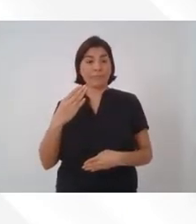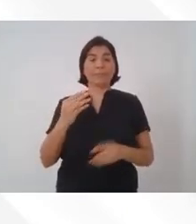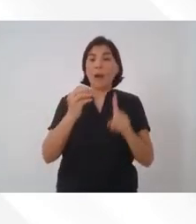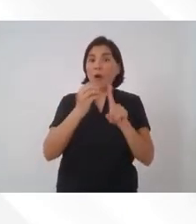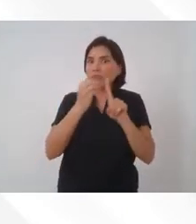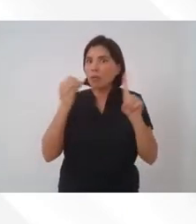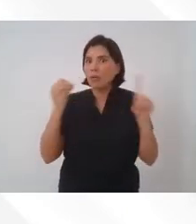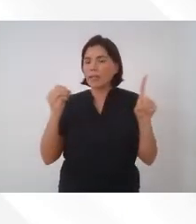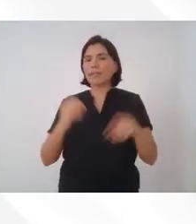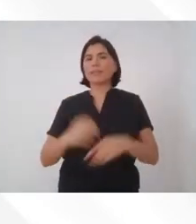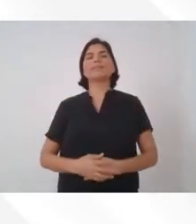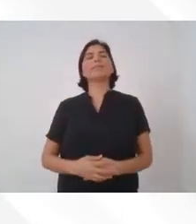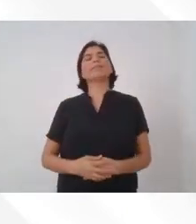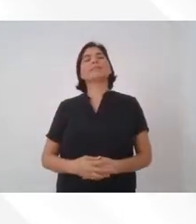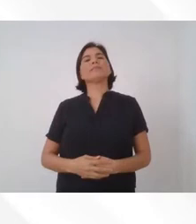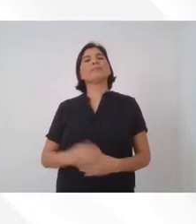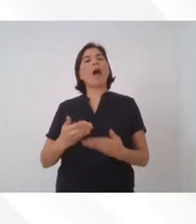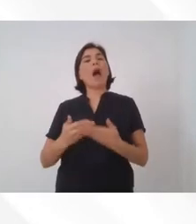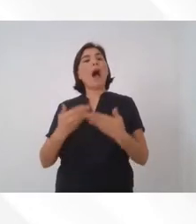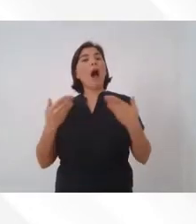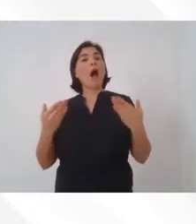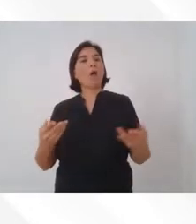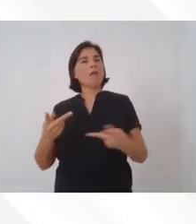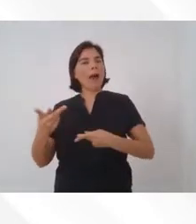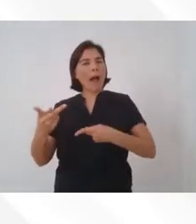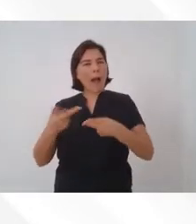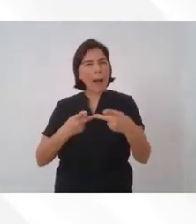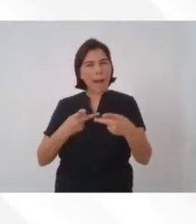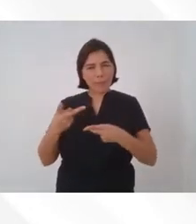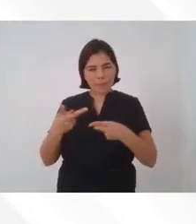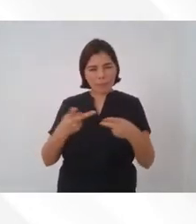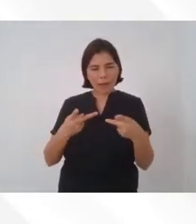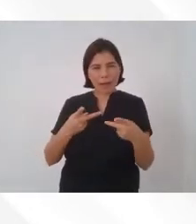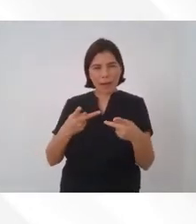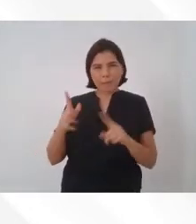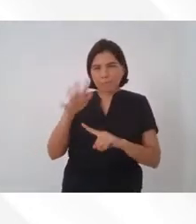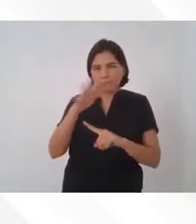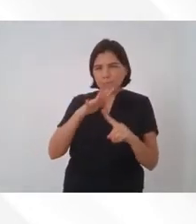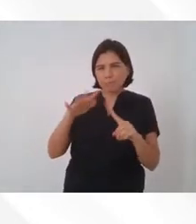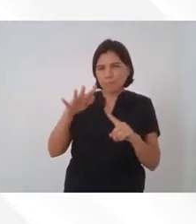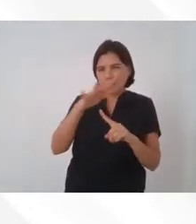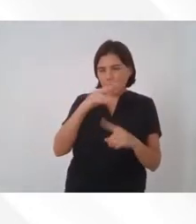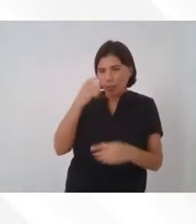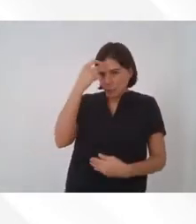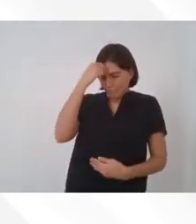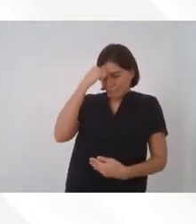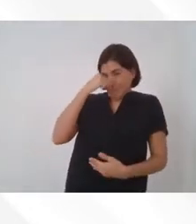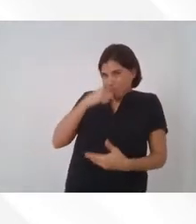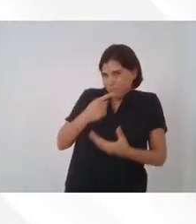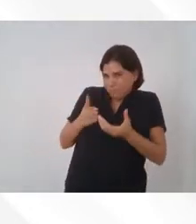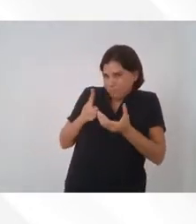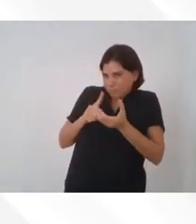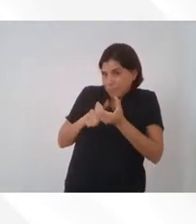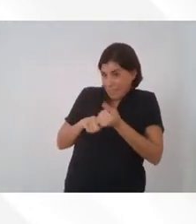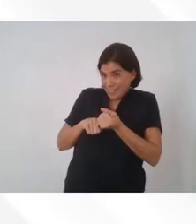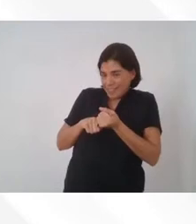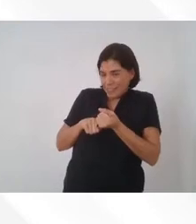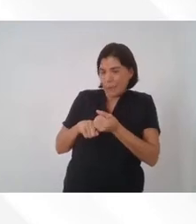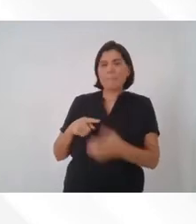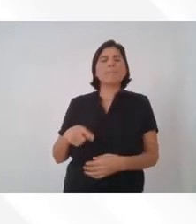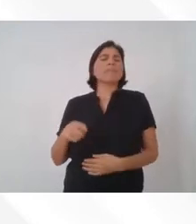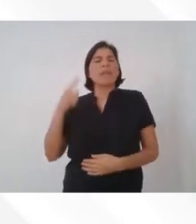también a preparar nuestro espacio interno para poder iniciar con la actividad que tenemos